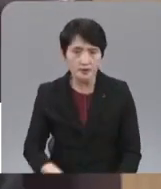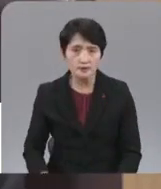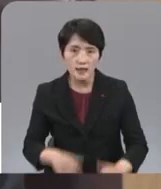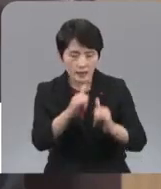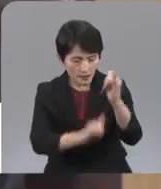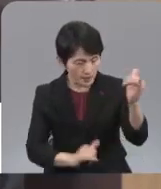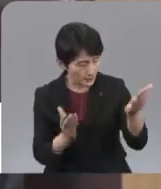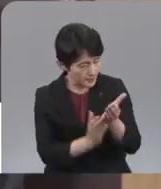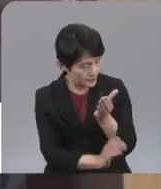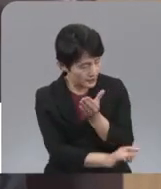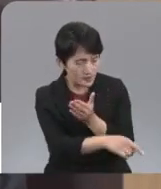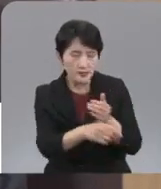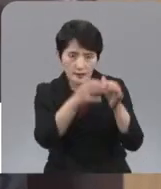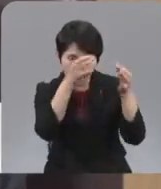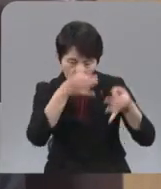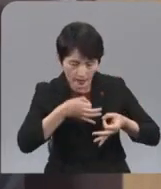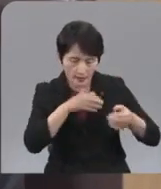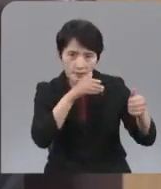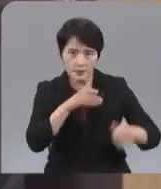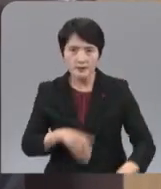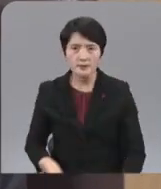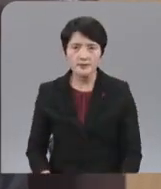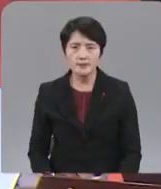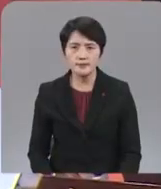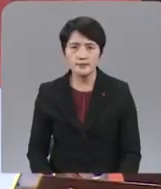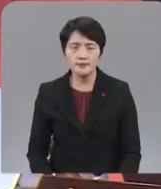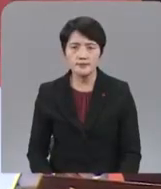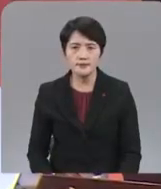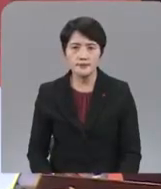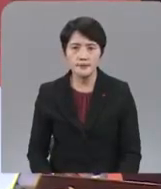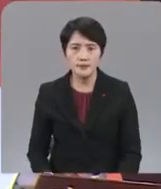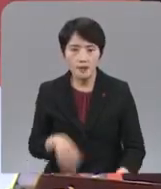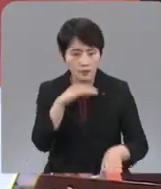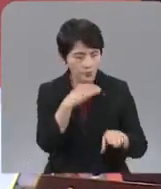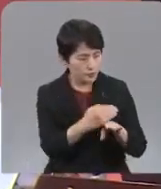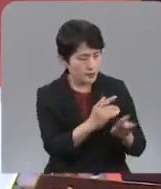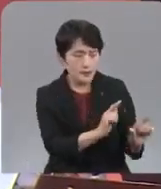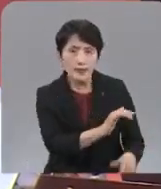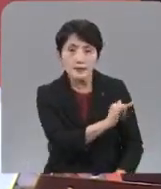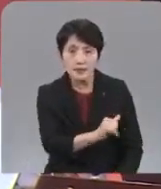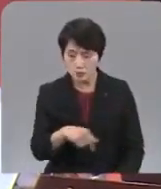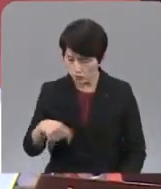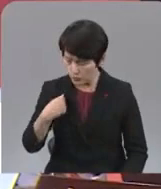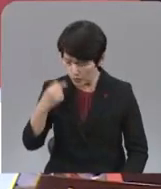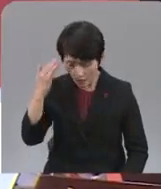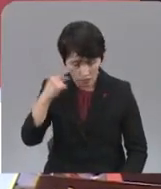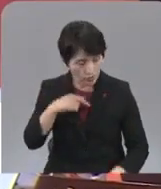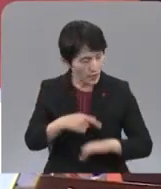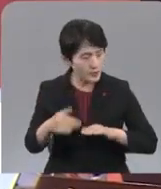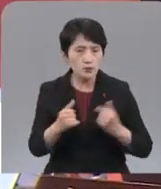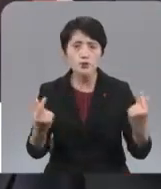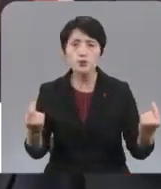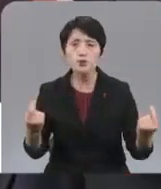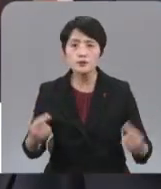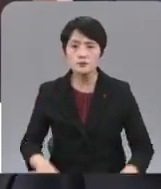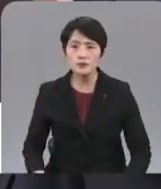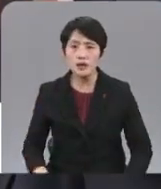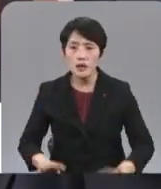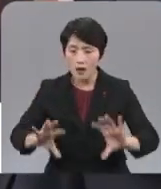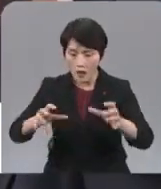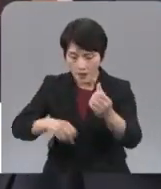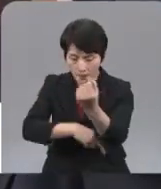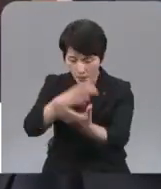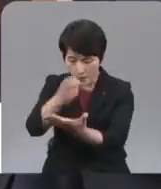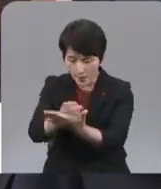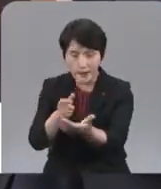pionyang y un enfatizó que su administración es totalmente distinta a las anteriores Y advirtió de fuertes medidas si el régimen de kinun prosigue